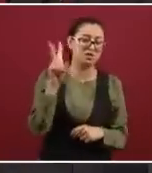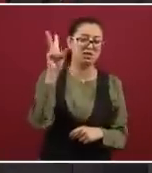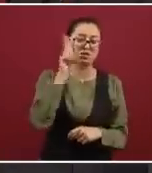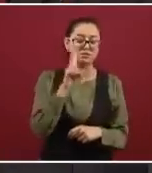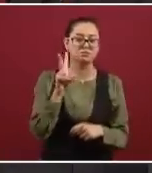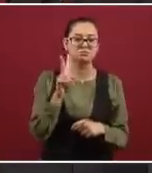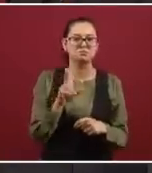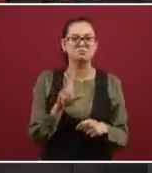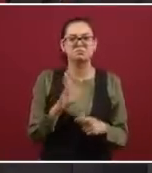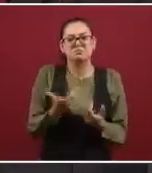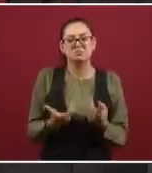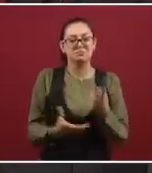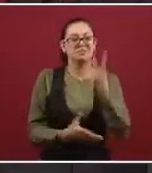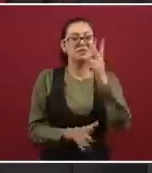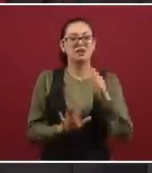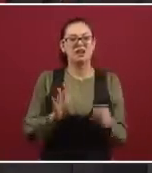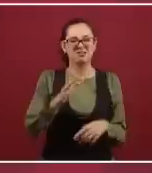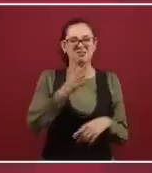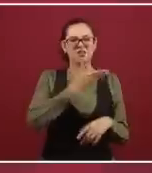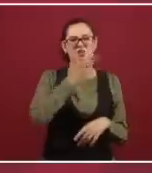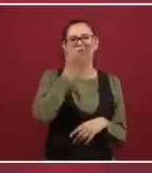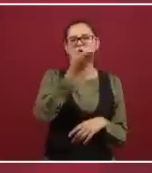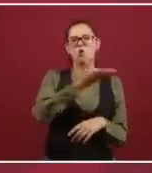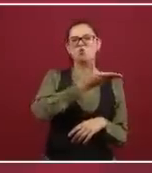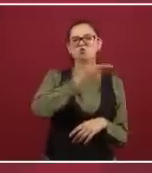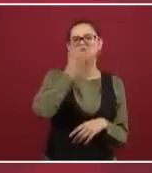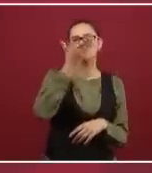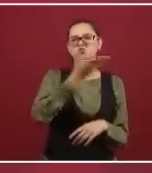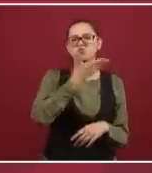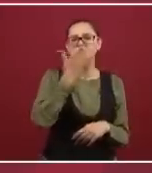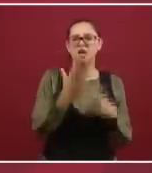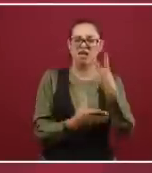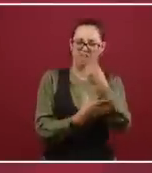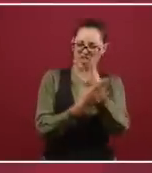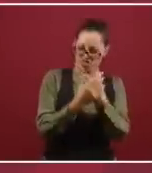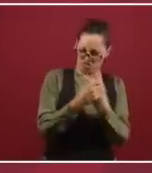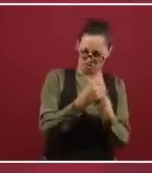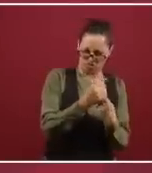un fenómeno muy complejo que tiene que ver con la salud